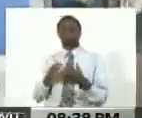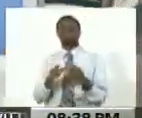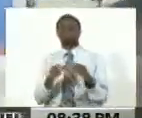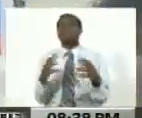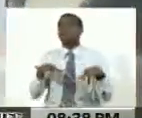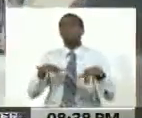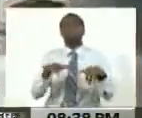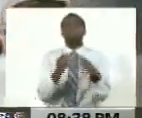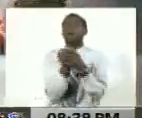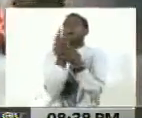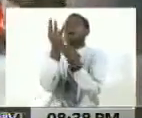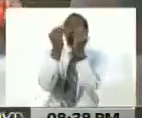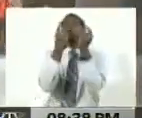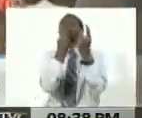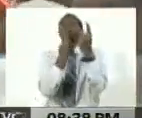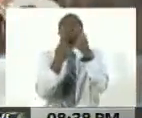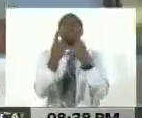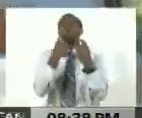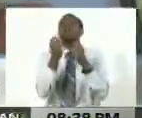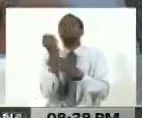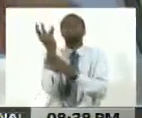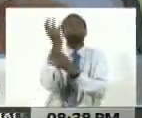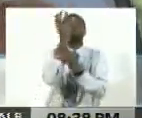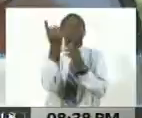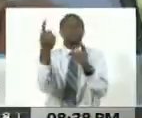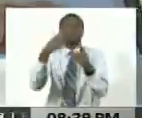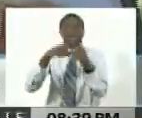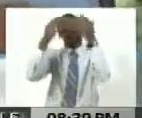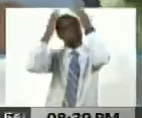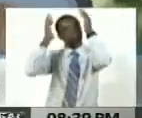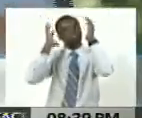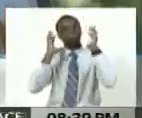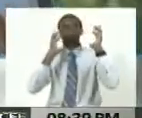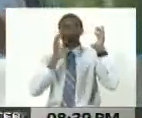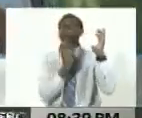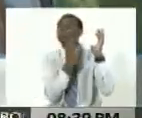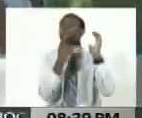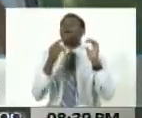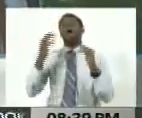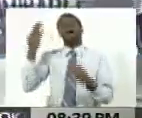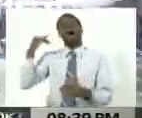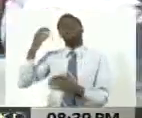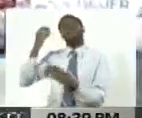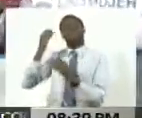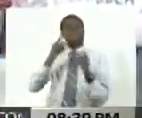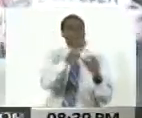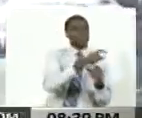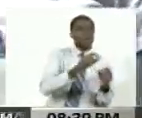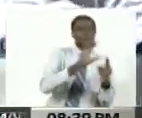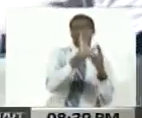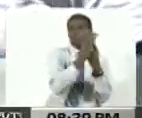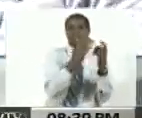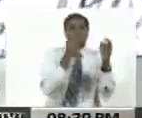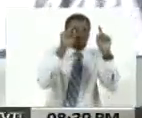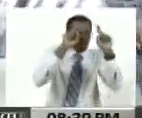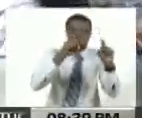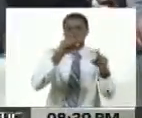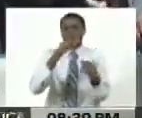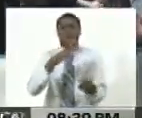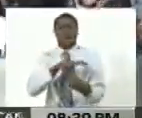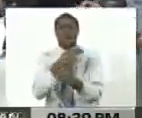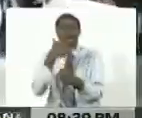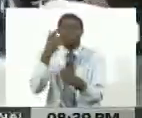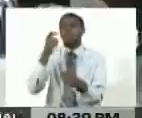de Caracas y el pensamiento del cantor del pueblo unió a familiares, creadores, cultores y cantautores